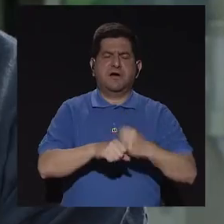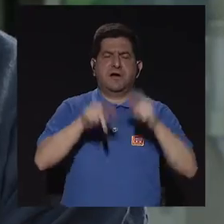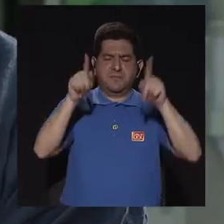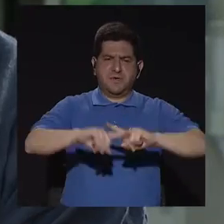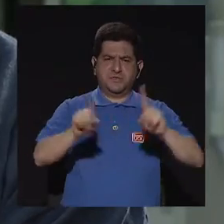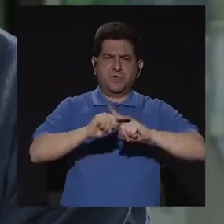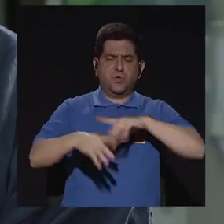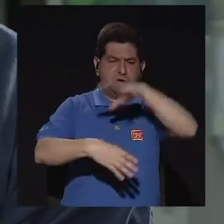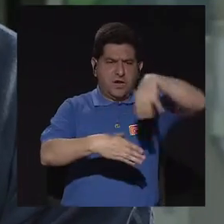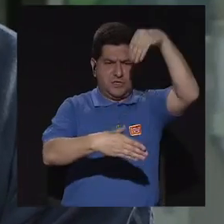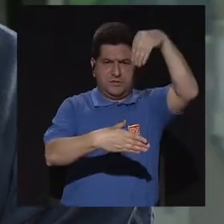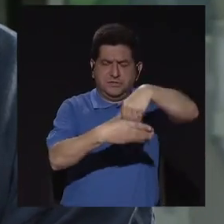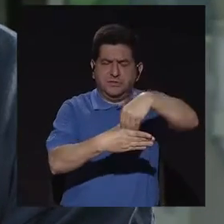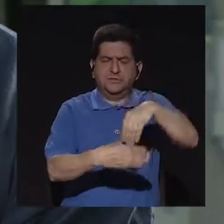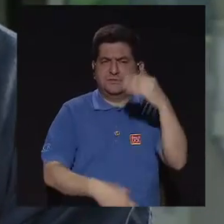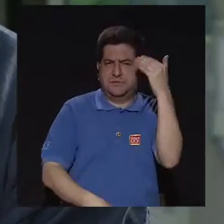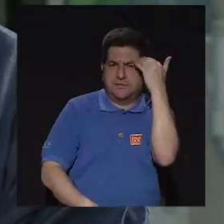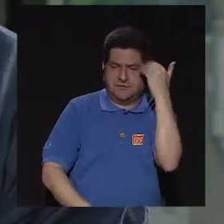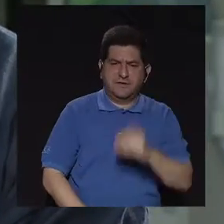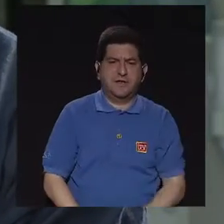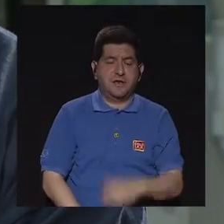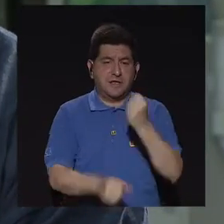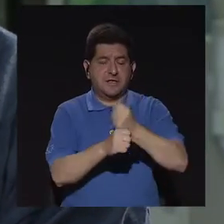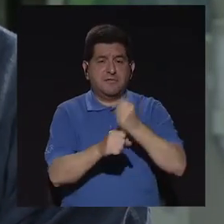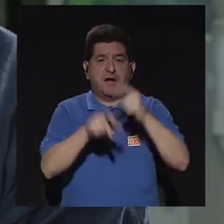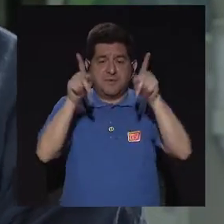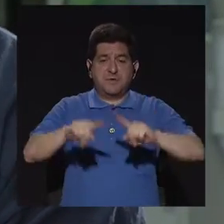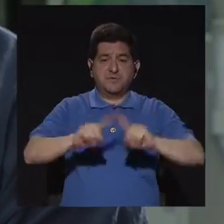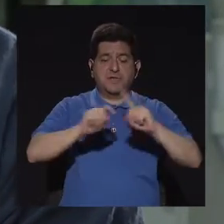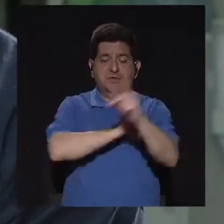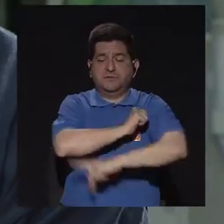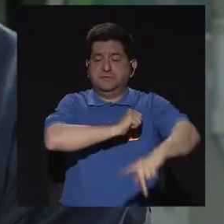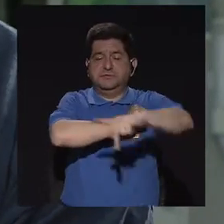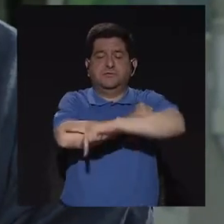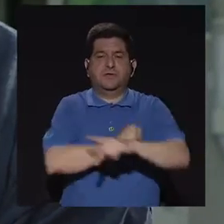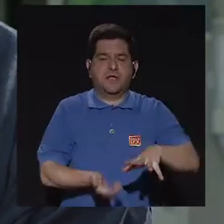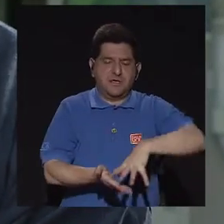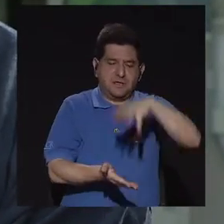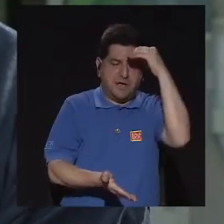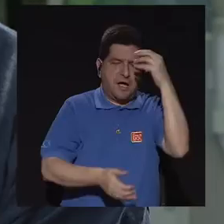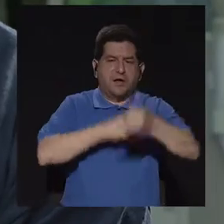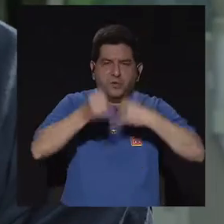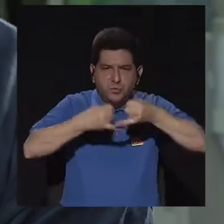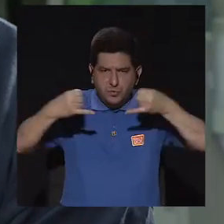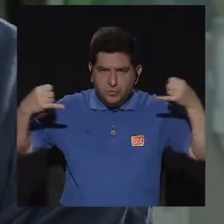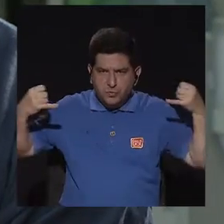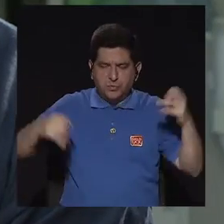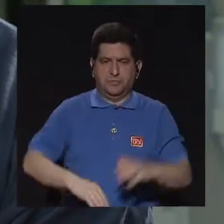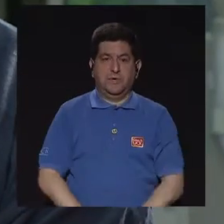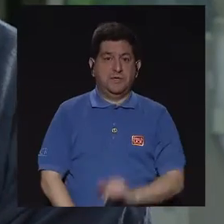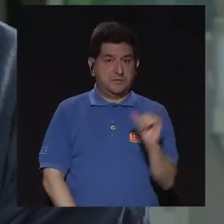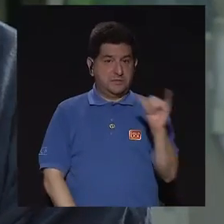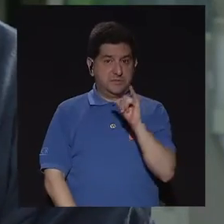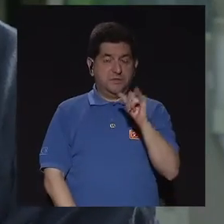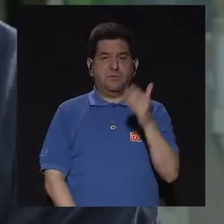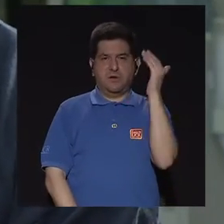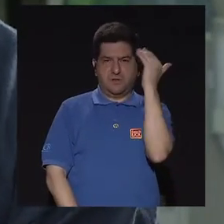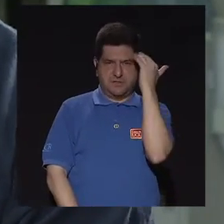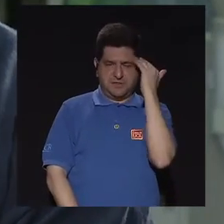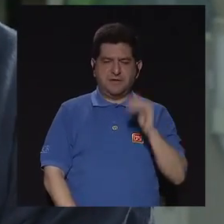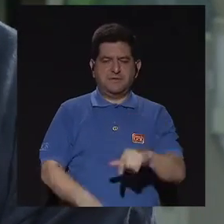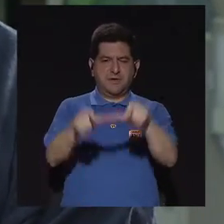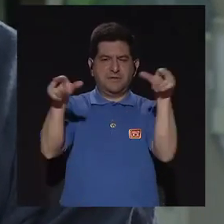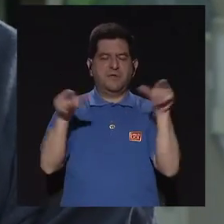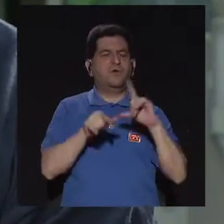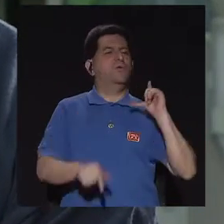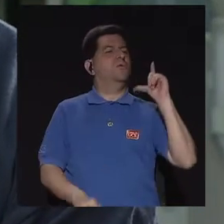distintos contextos, cómo trabajar con personas de otros países, uh-huh. aprender idiomas, al mismo tiempo cómo conocer